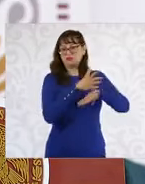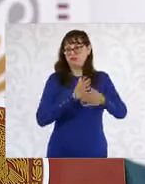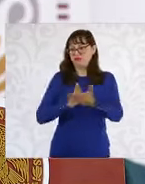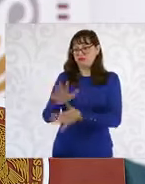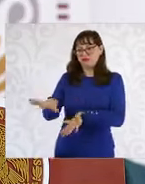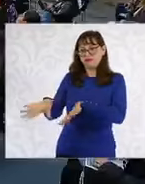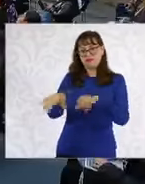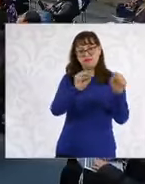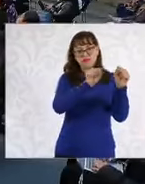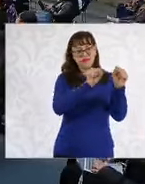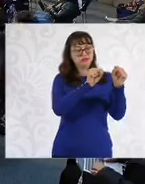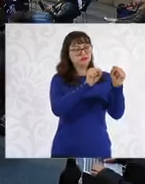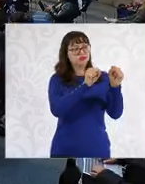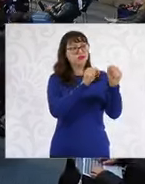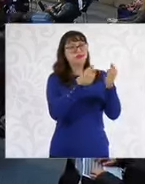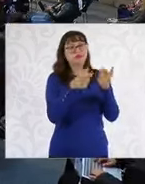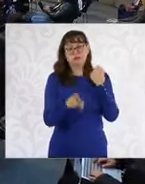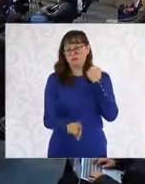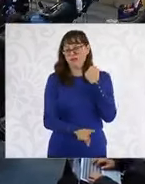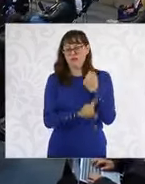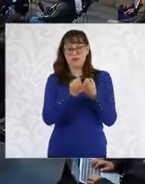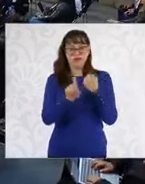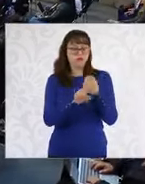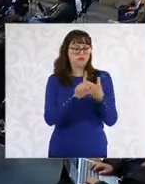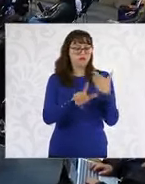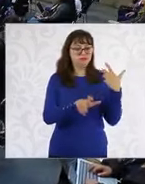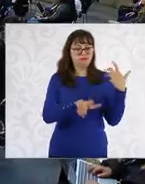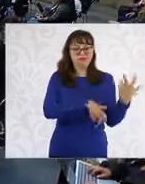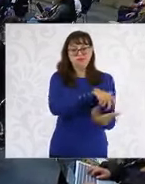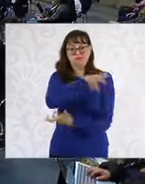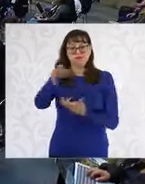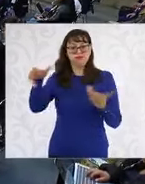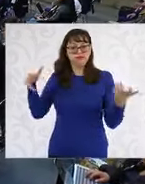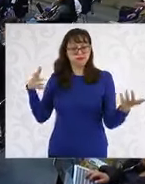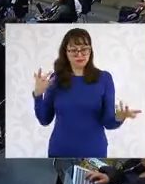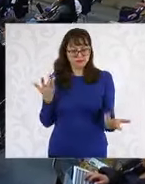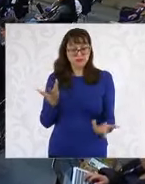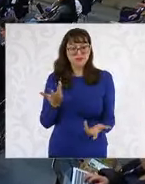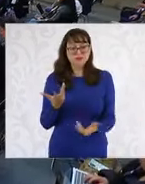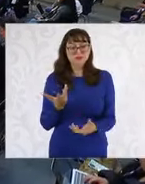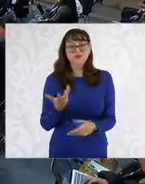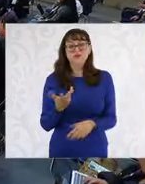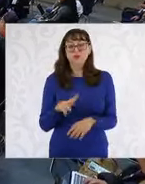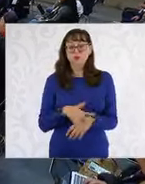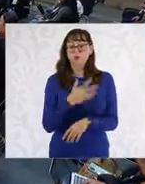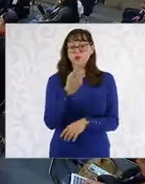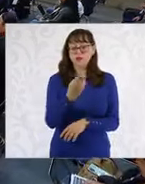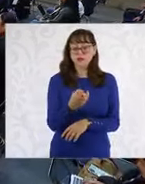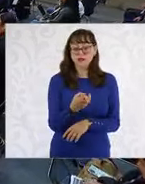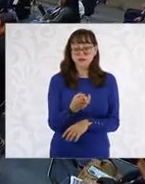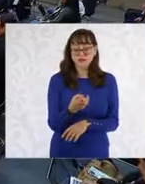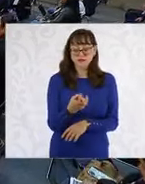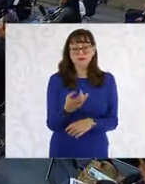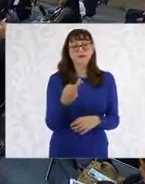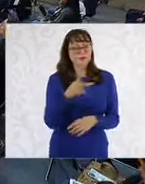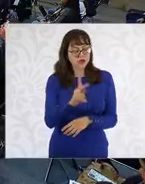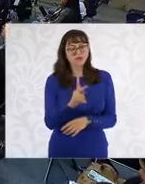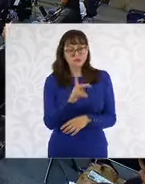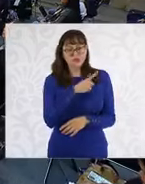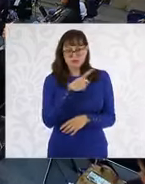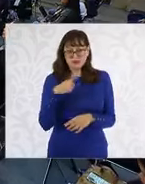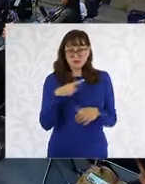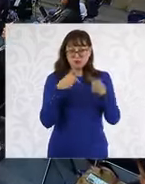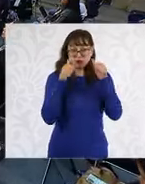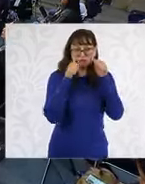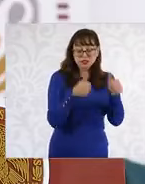de uno de los grandes generadores de violencia o delincuentes. No, no, la